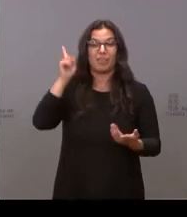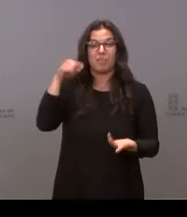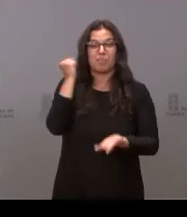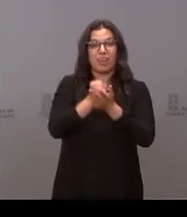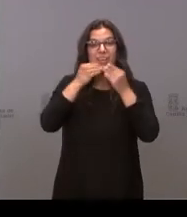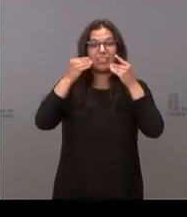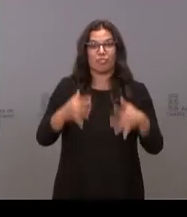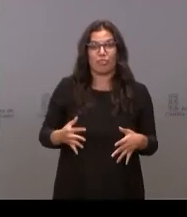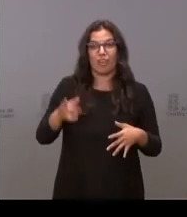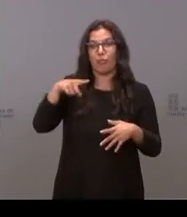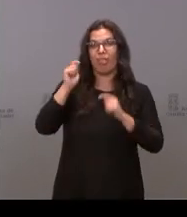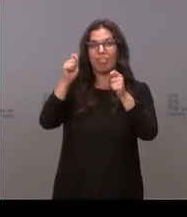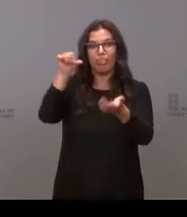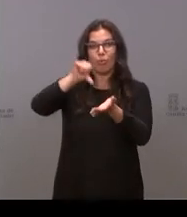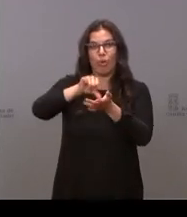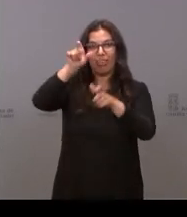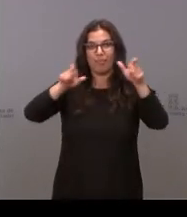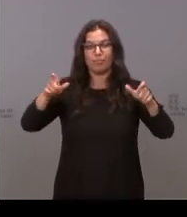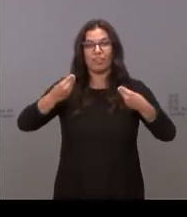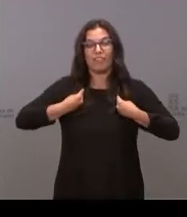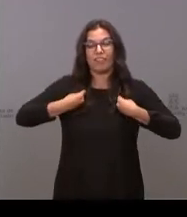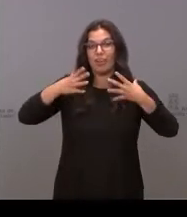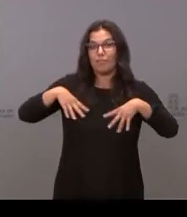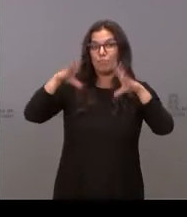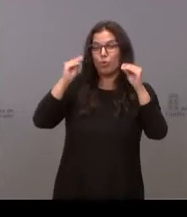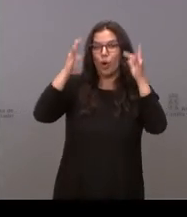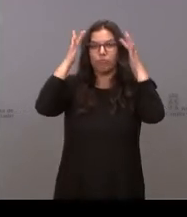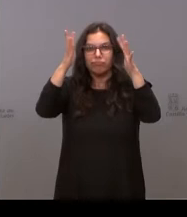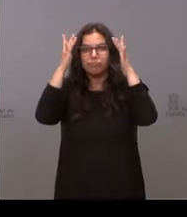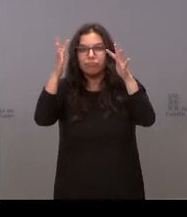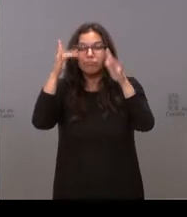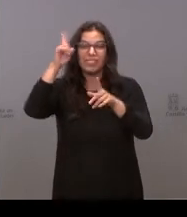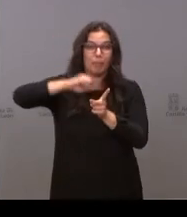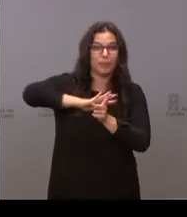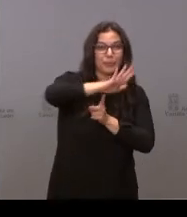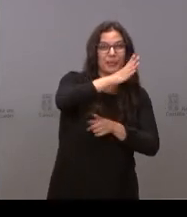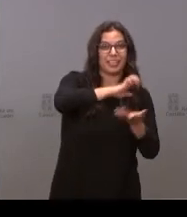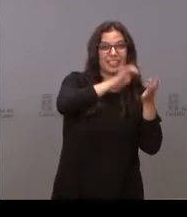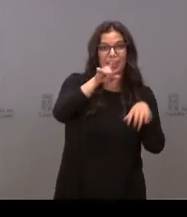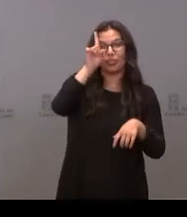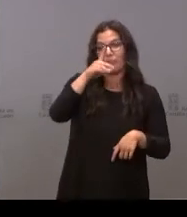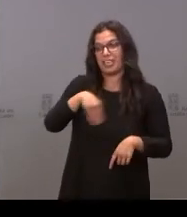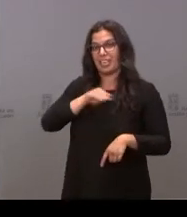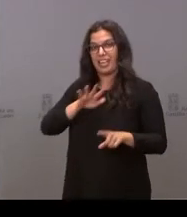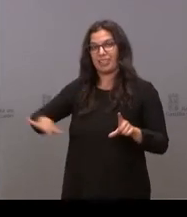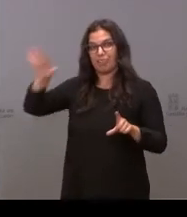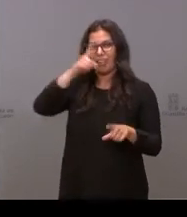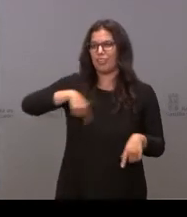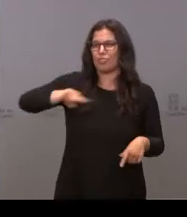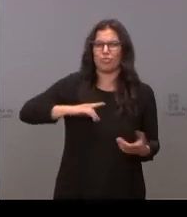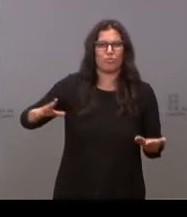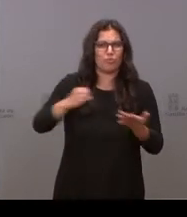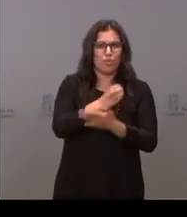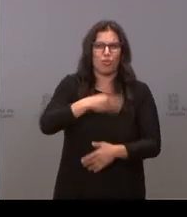vosotros, y hacer soñar a Burgos, y hacer soñar a Castilla y León y a toda España, porque nos hemos sentido profundamente orgullosos todo el